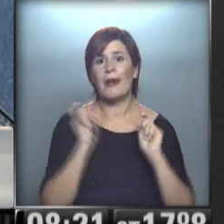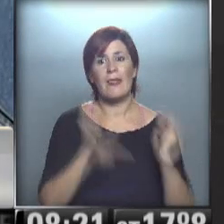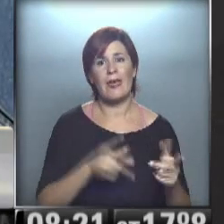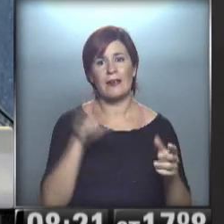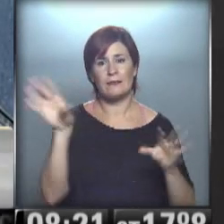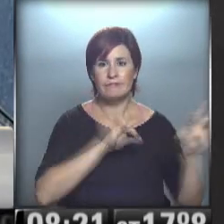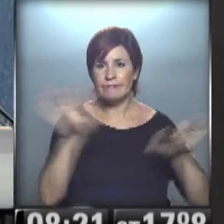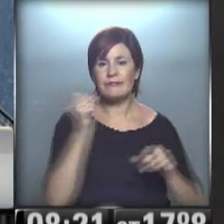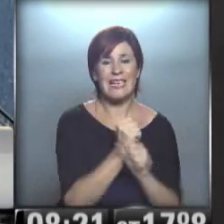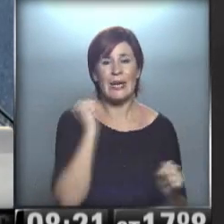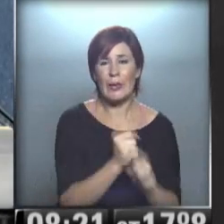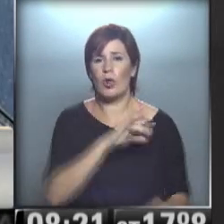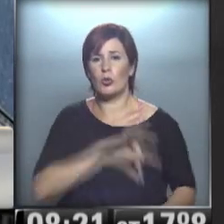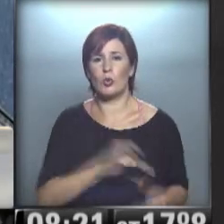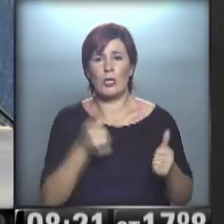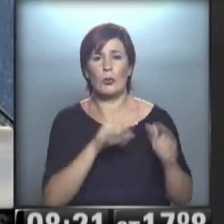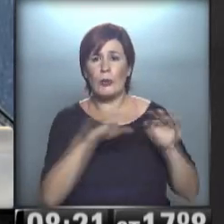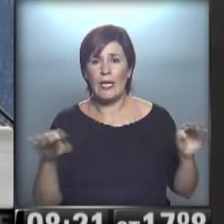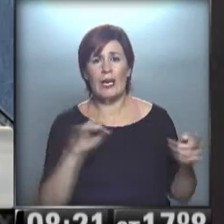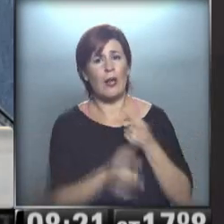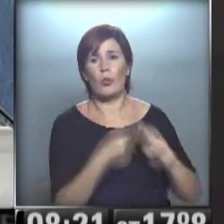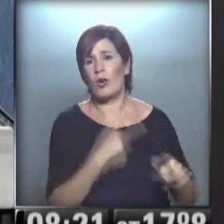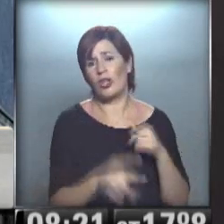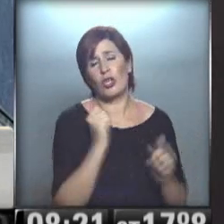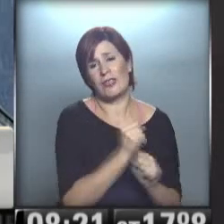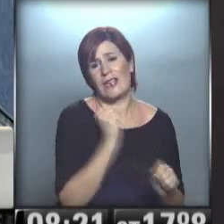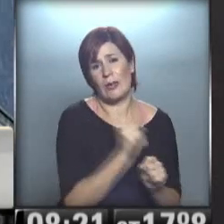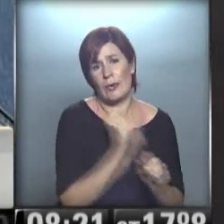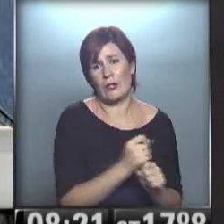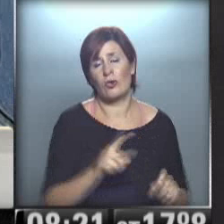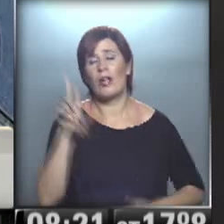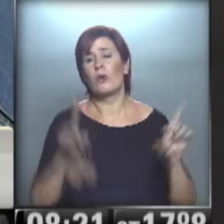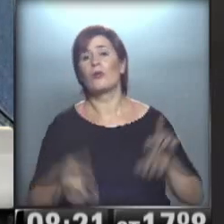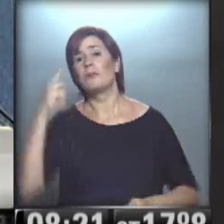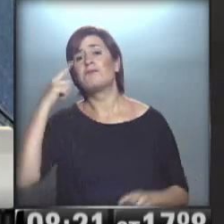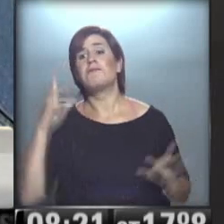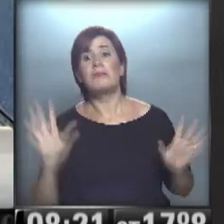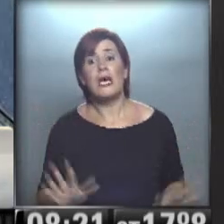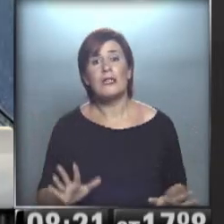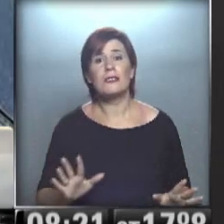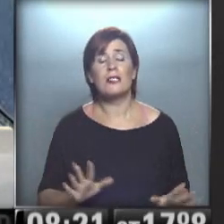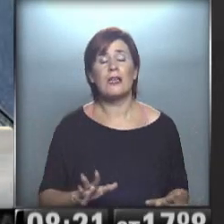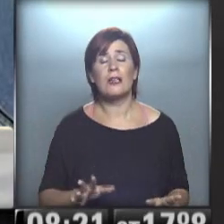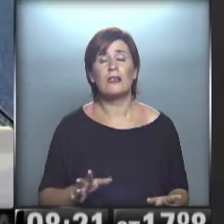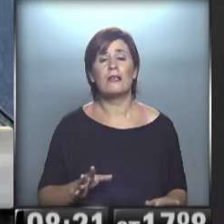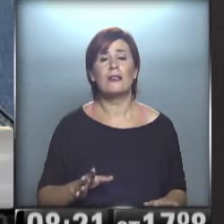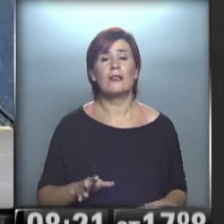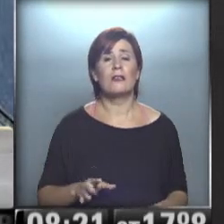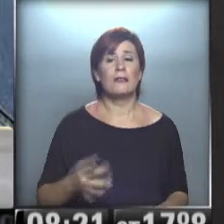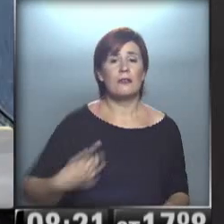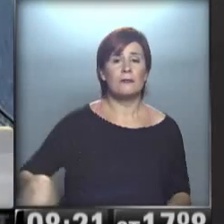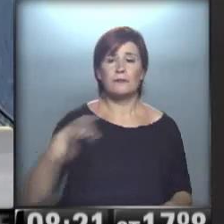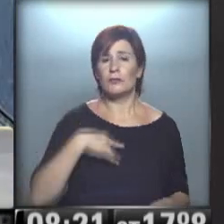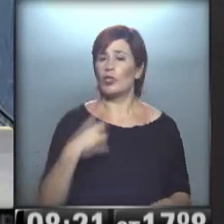el poder adquisitivo del salario mediante convenios colectivos de trabajo, porque pareciera ser que todavía no hemos podido ver